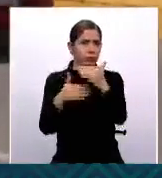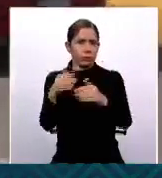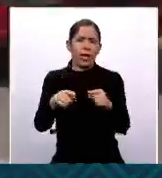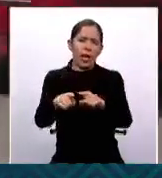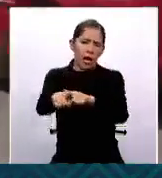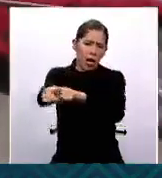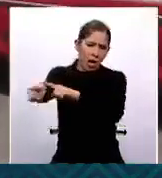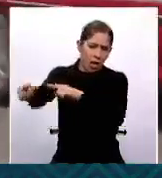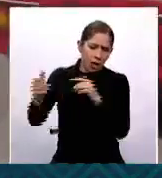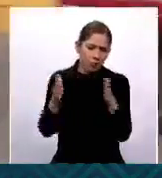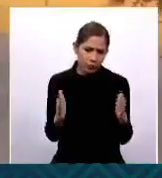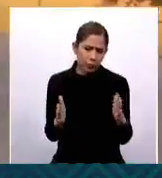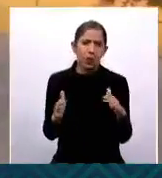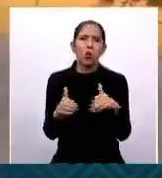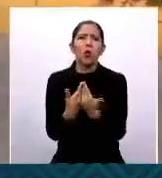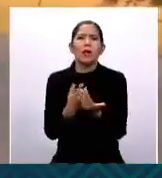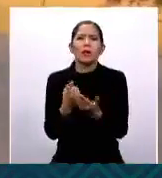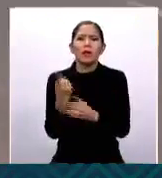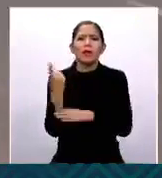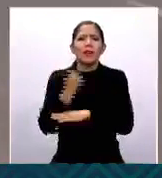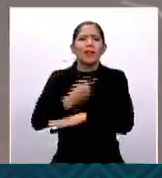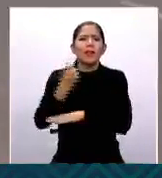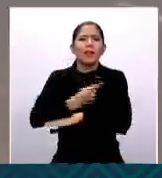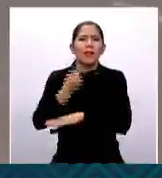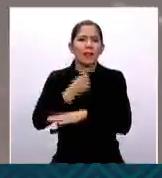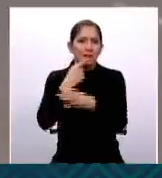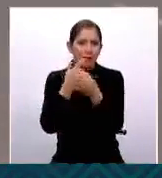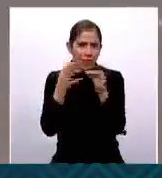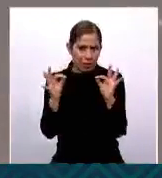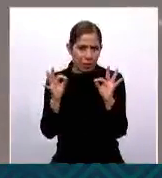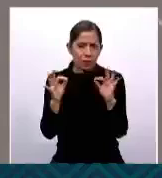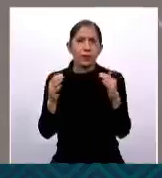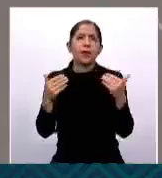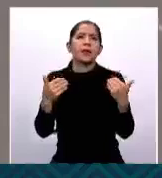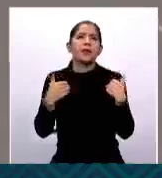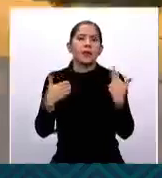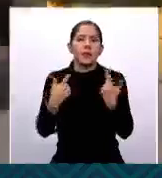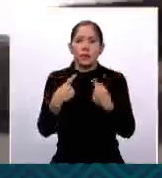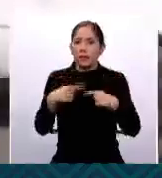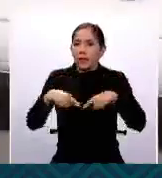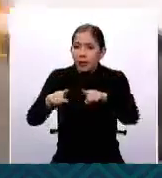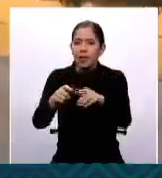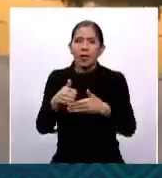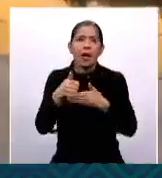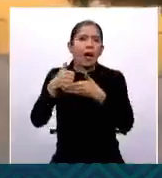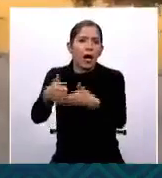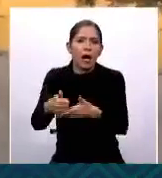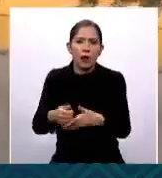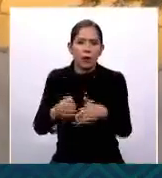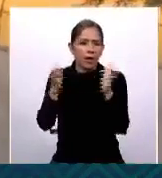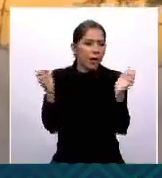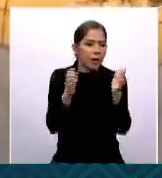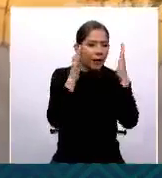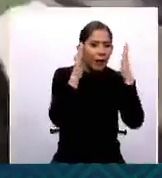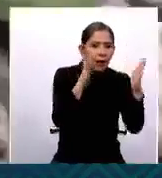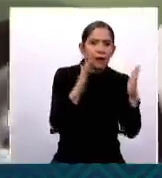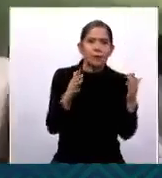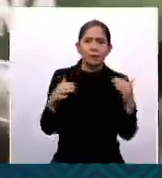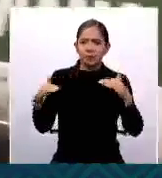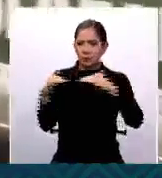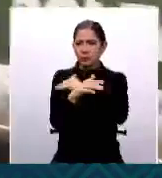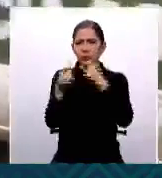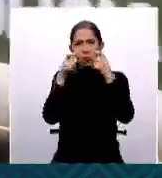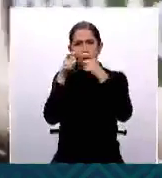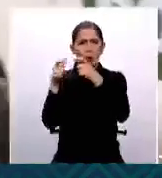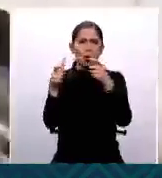larga, se realizará en los días de feriado y consta con tareas de auxilio, atención de emergencias, seguridad vial, sino